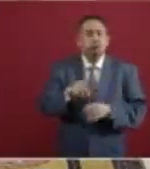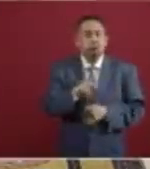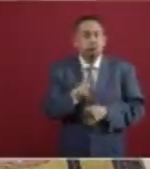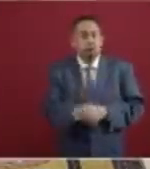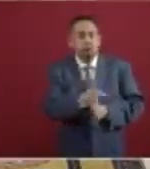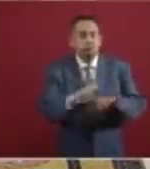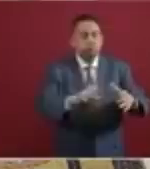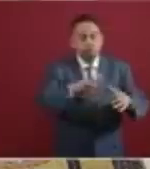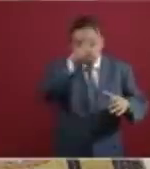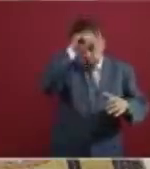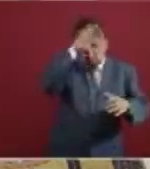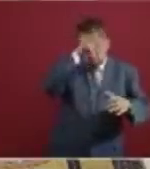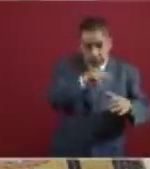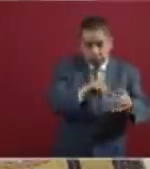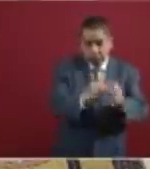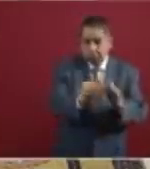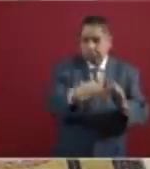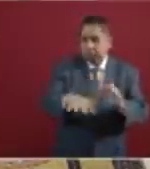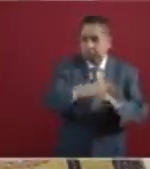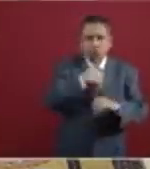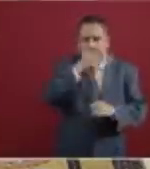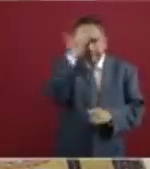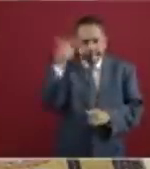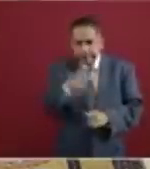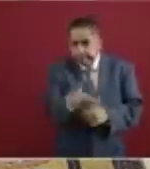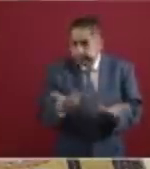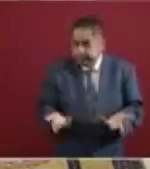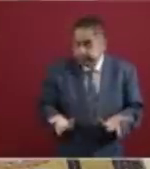mineros, porque